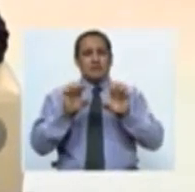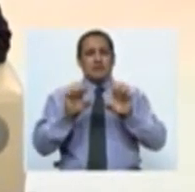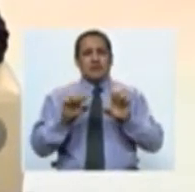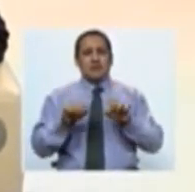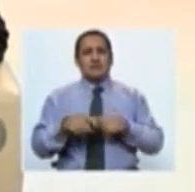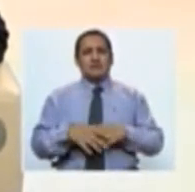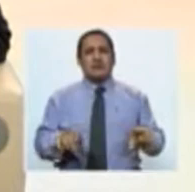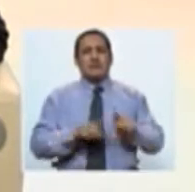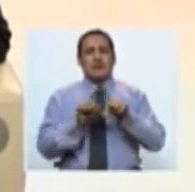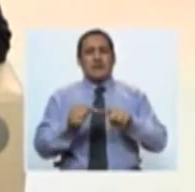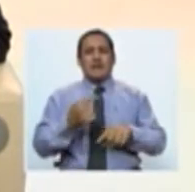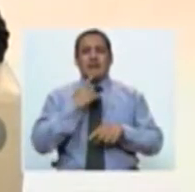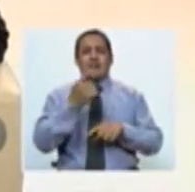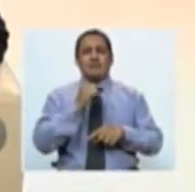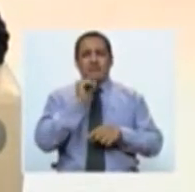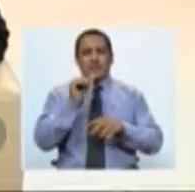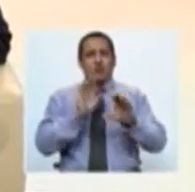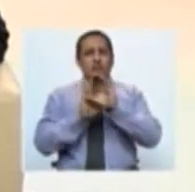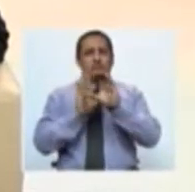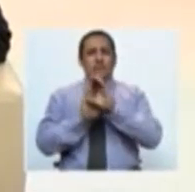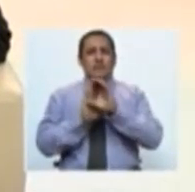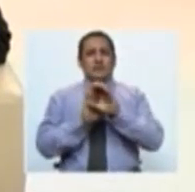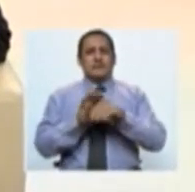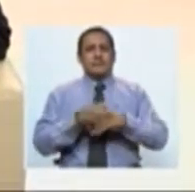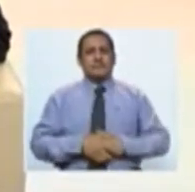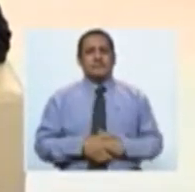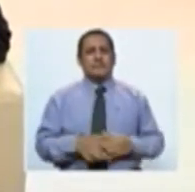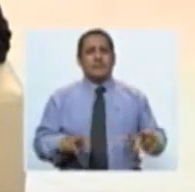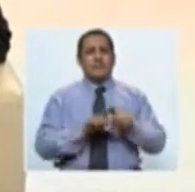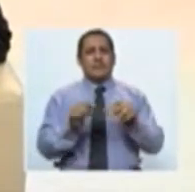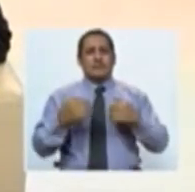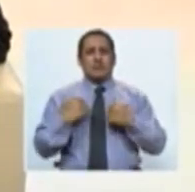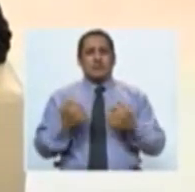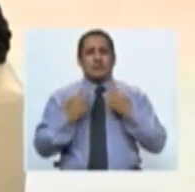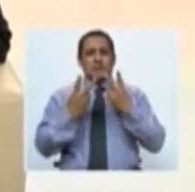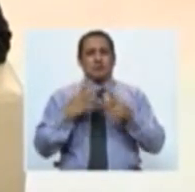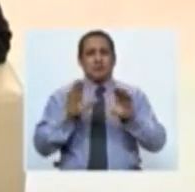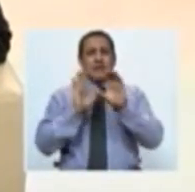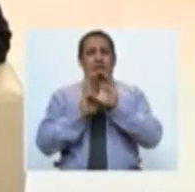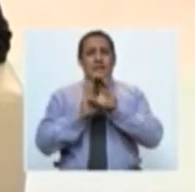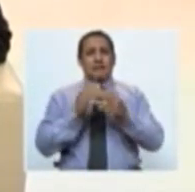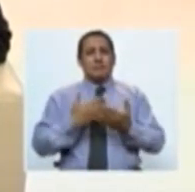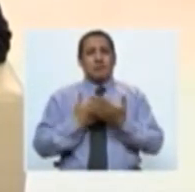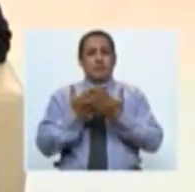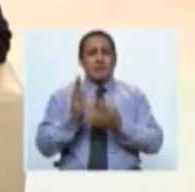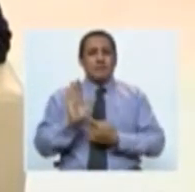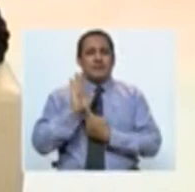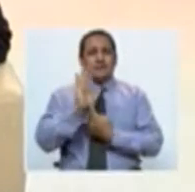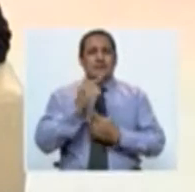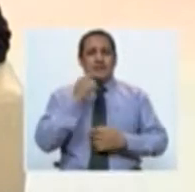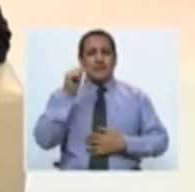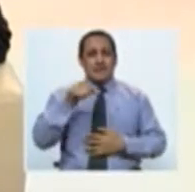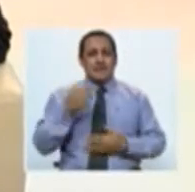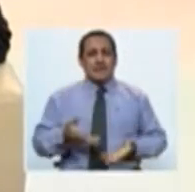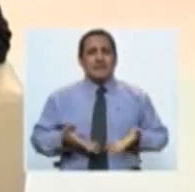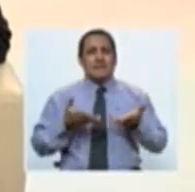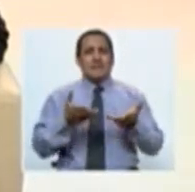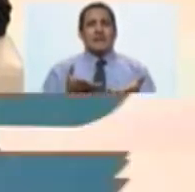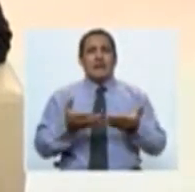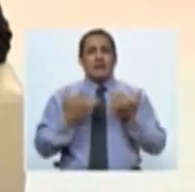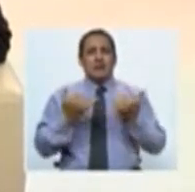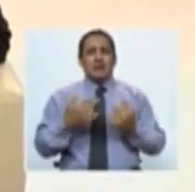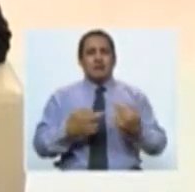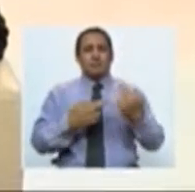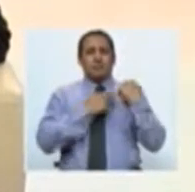per se es constitucional. Tenemos una ley que establece que esta debe